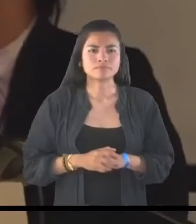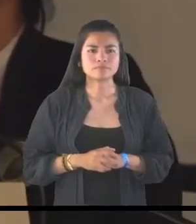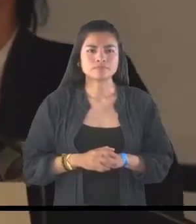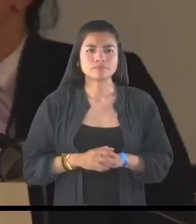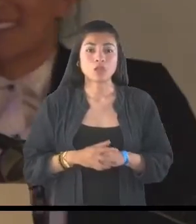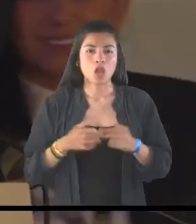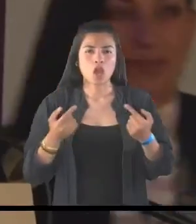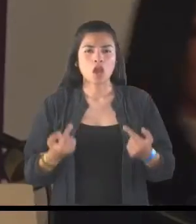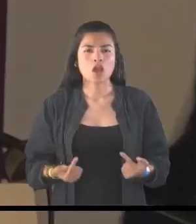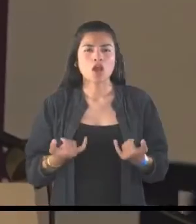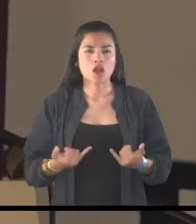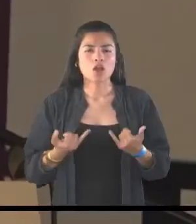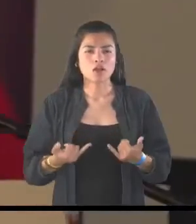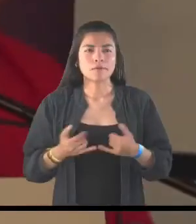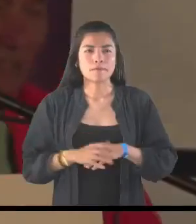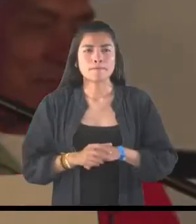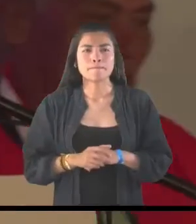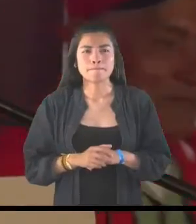Es un día